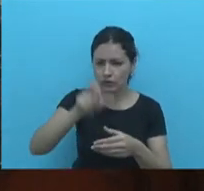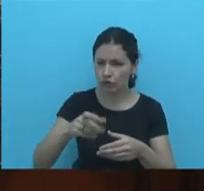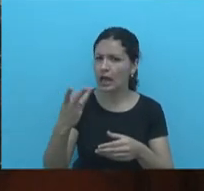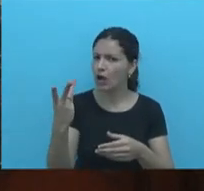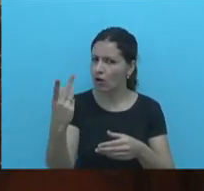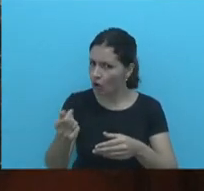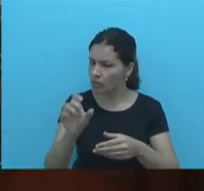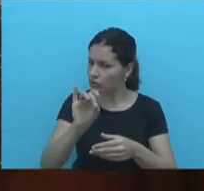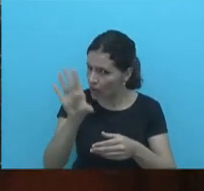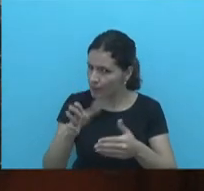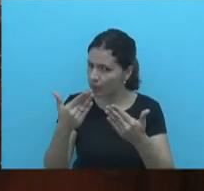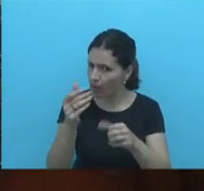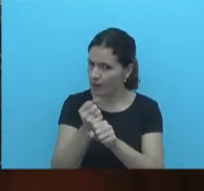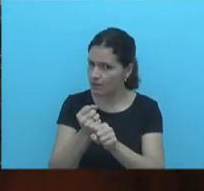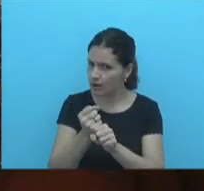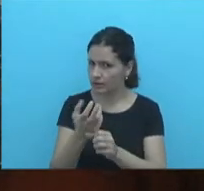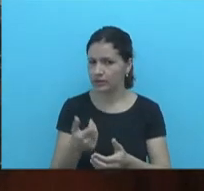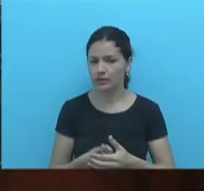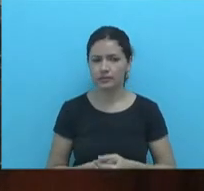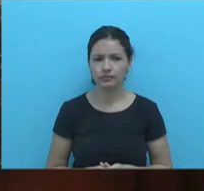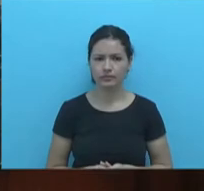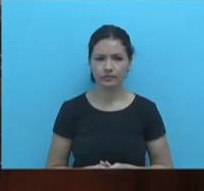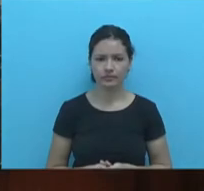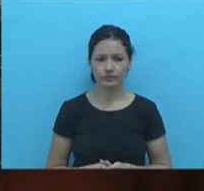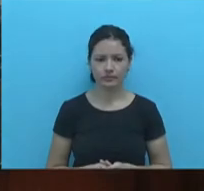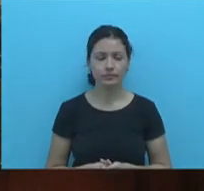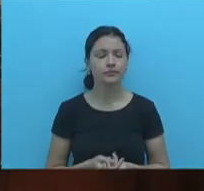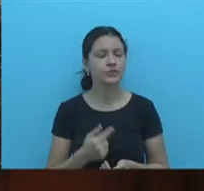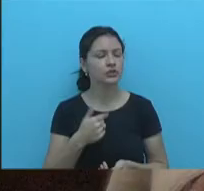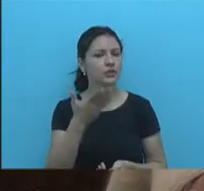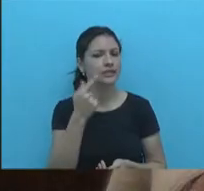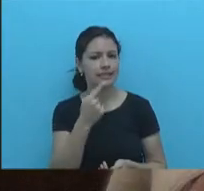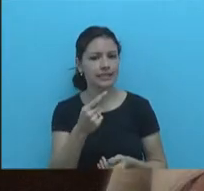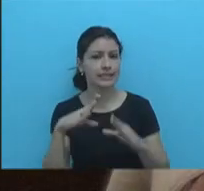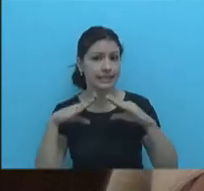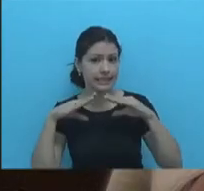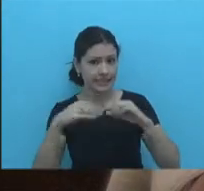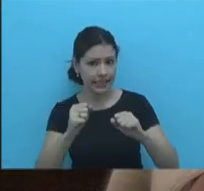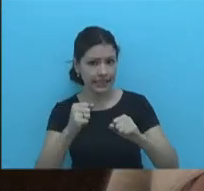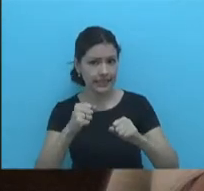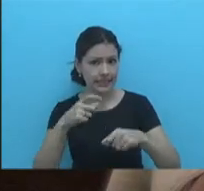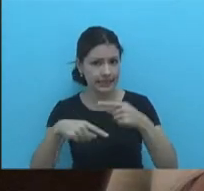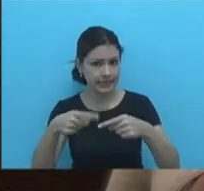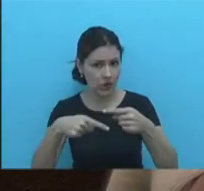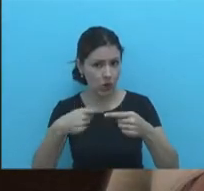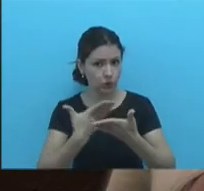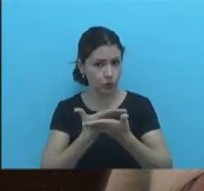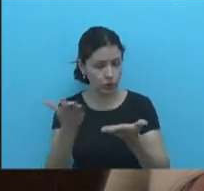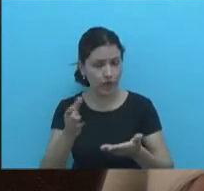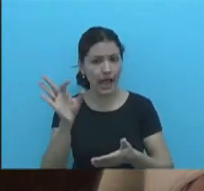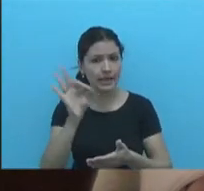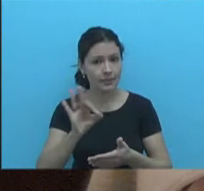Sí, diputada, tiene la palabra. Como dije, estaría a cargo de la secretaría, su secretaría y el municipio.